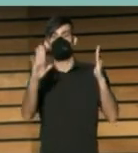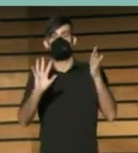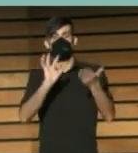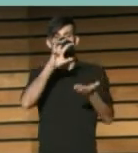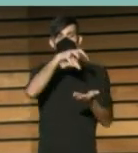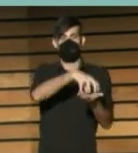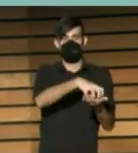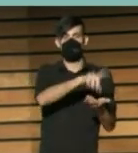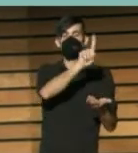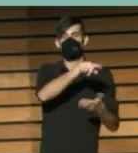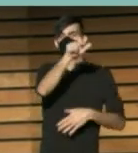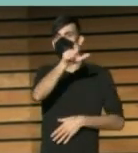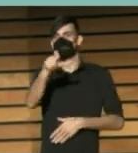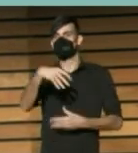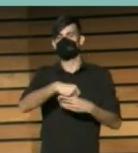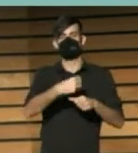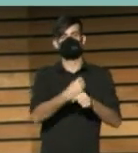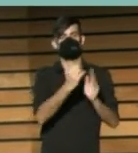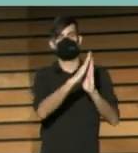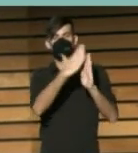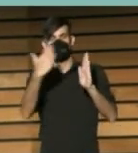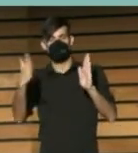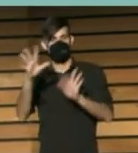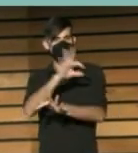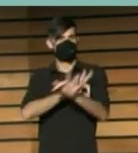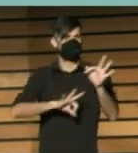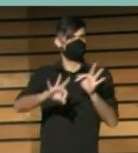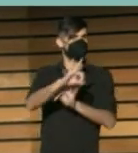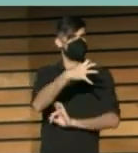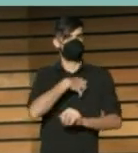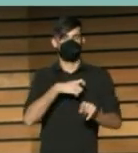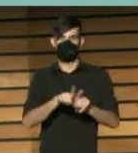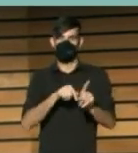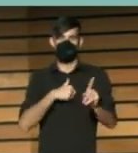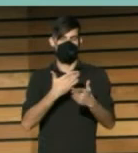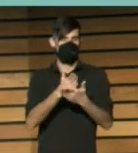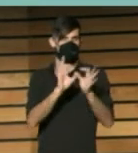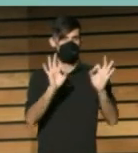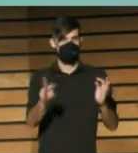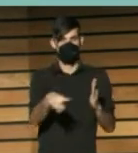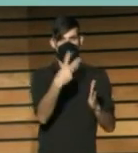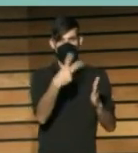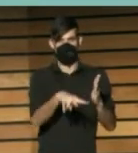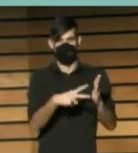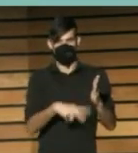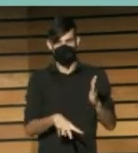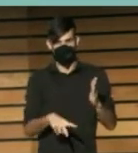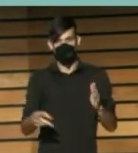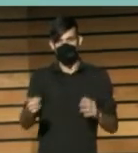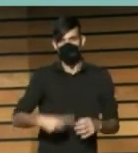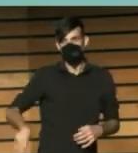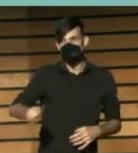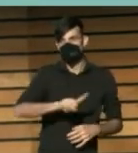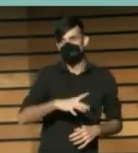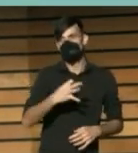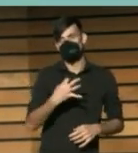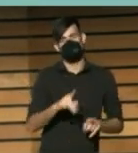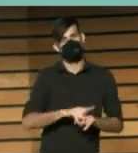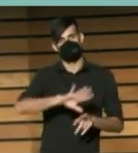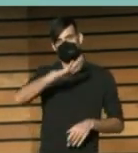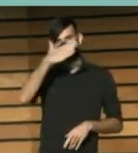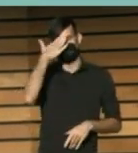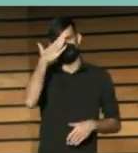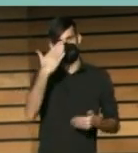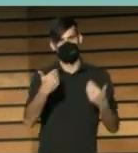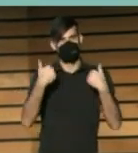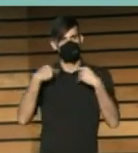los bibliotecarios como insustituibles mediadores de lectura, pues tenéis la principal función.